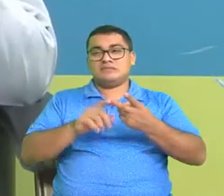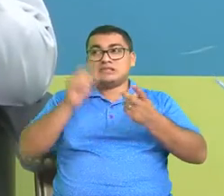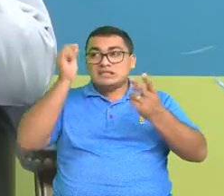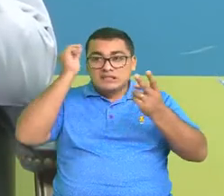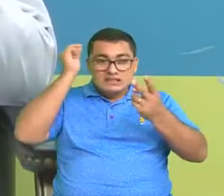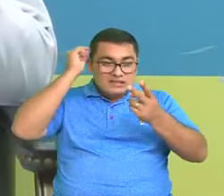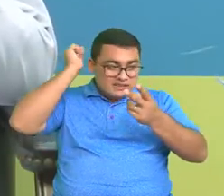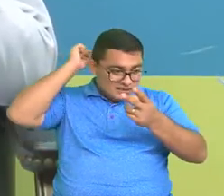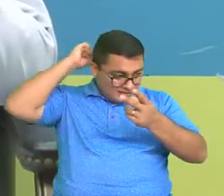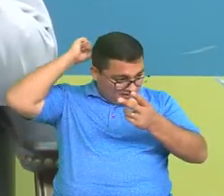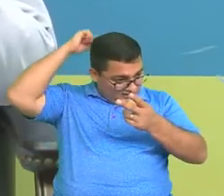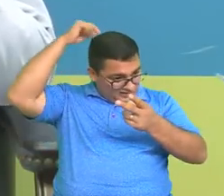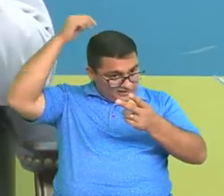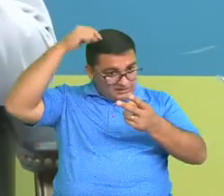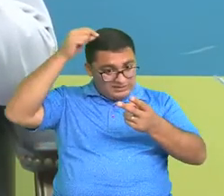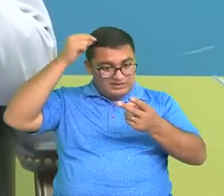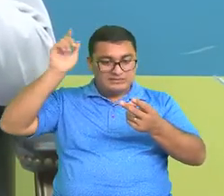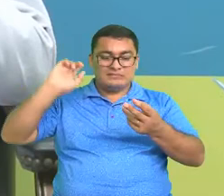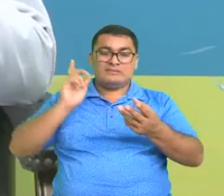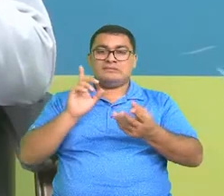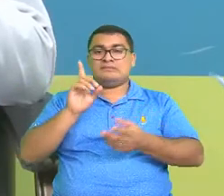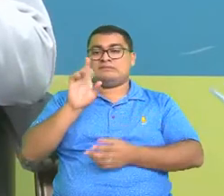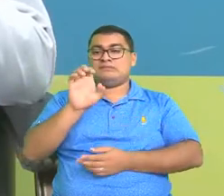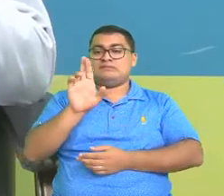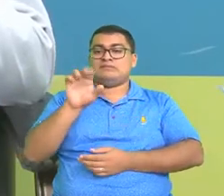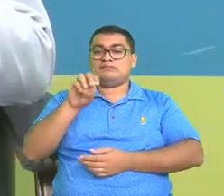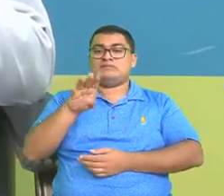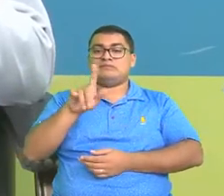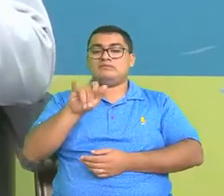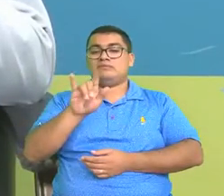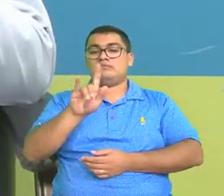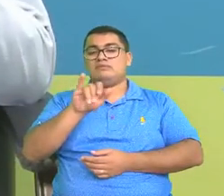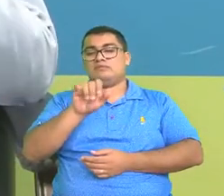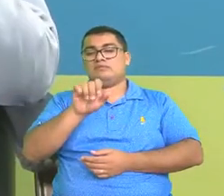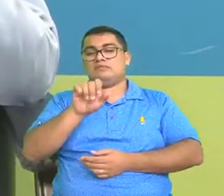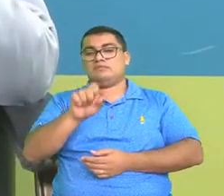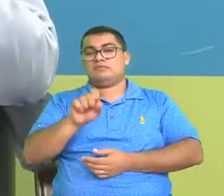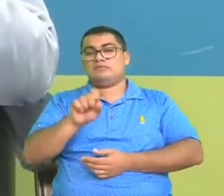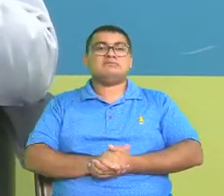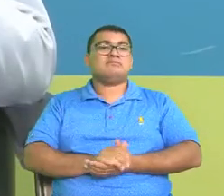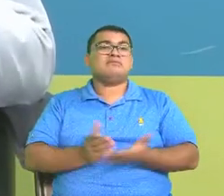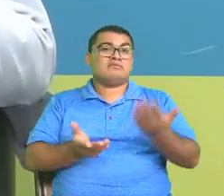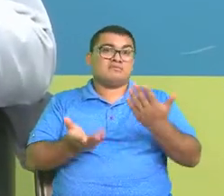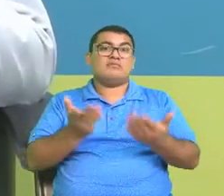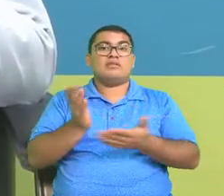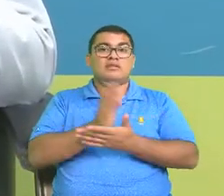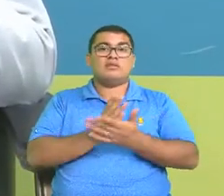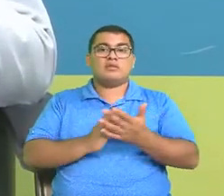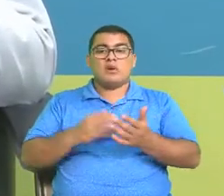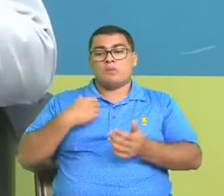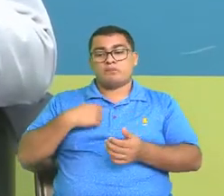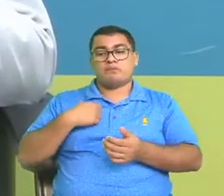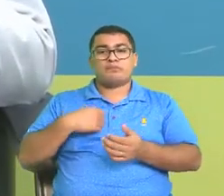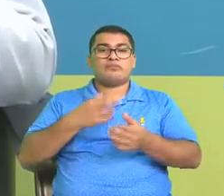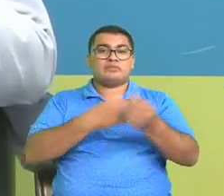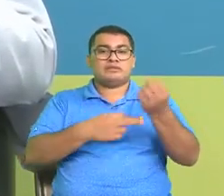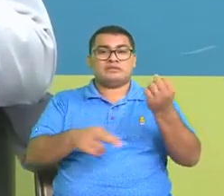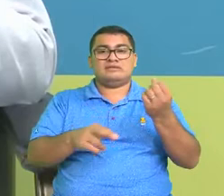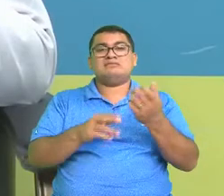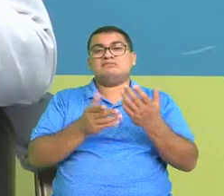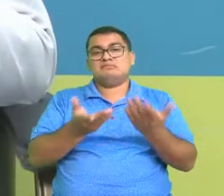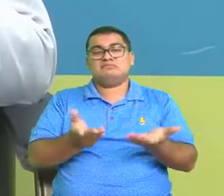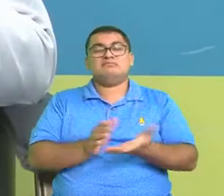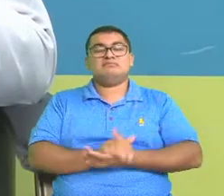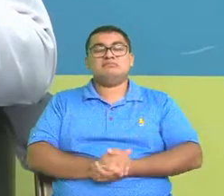cabeza, ¿verdad? Hacen una dermatitis seborreica. Y a veces hay sangre en las heces, ¿verdad? Entonces a